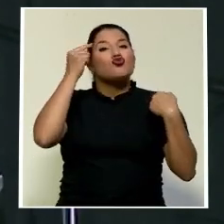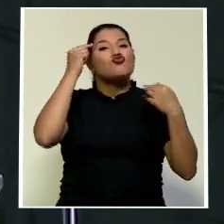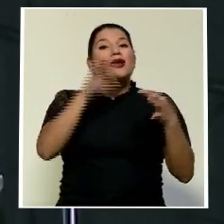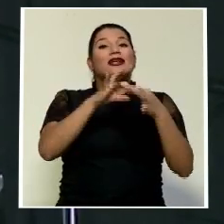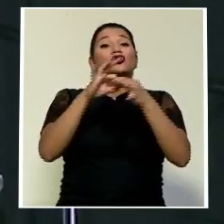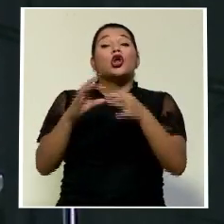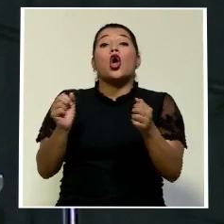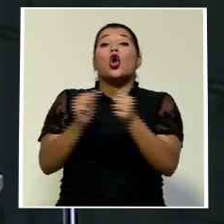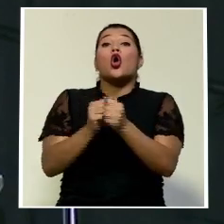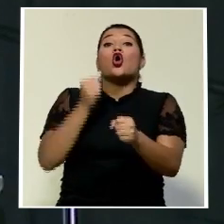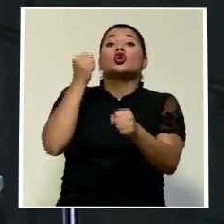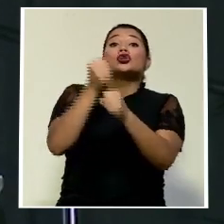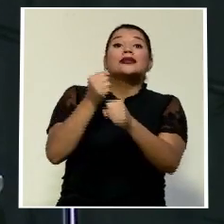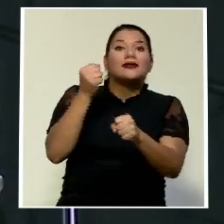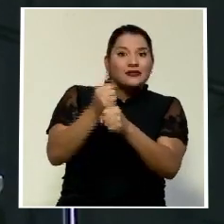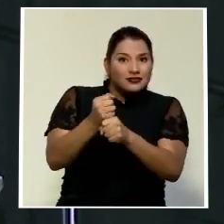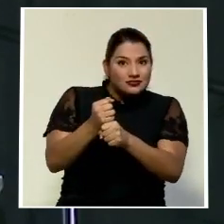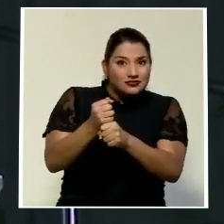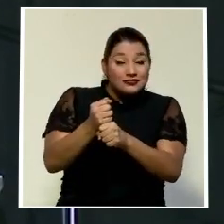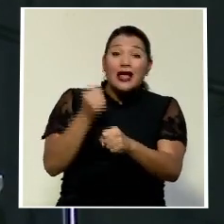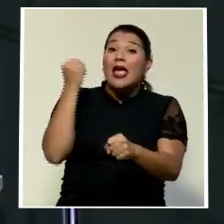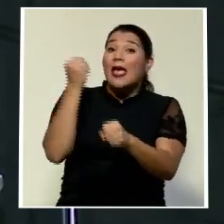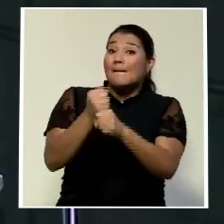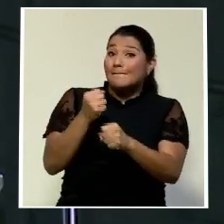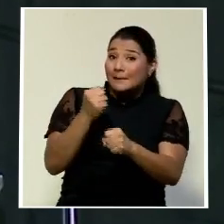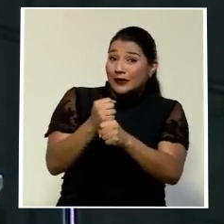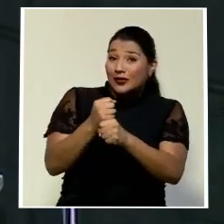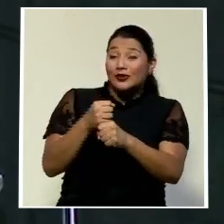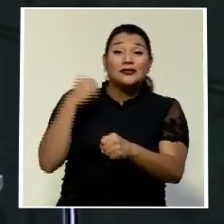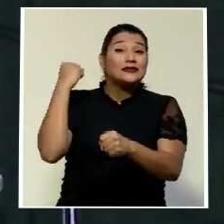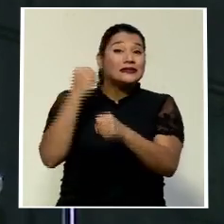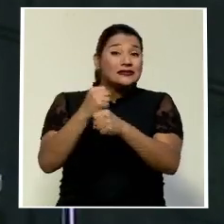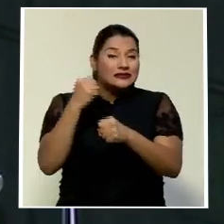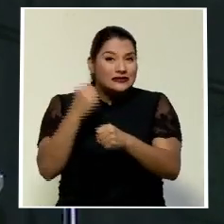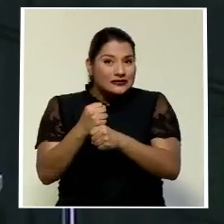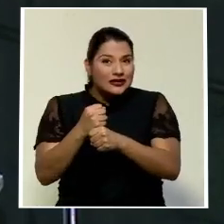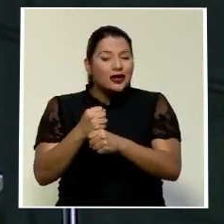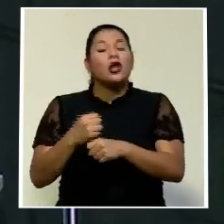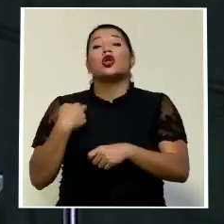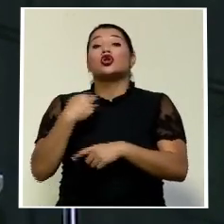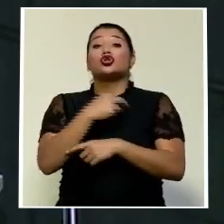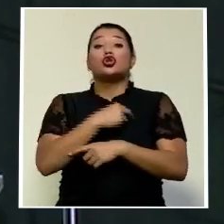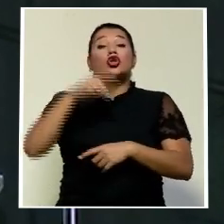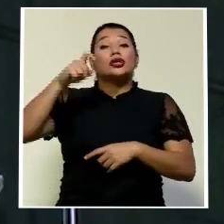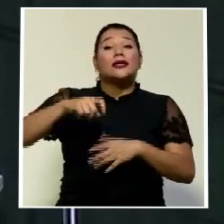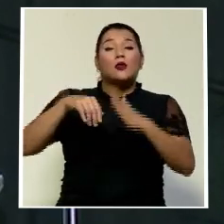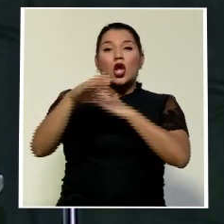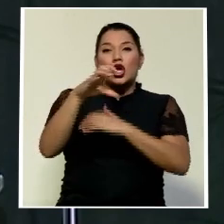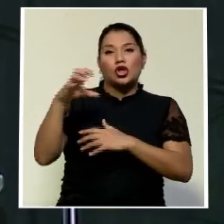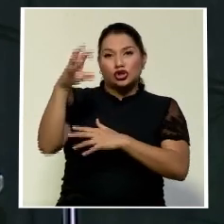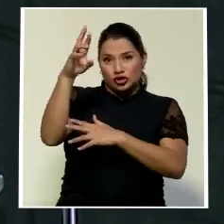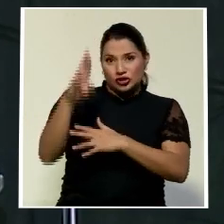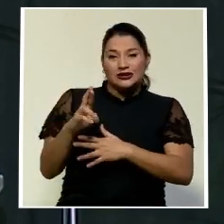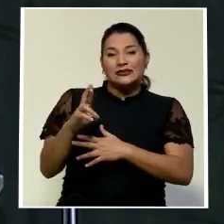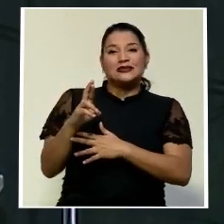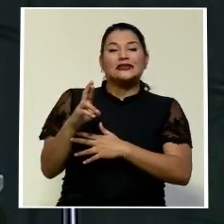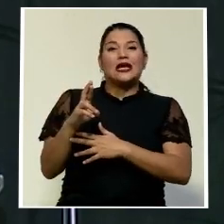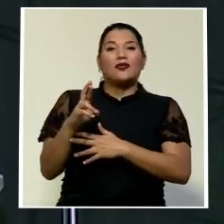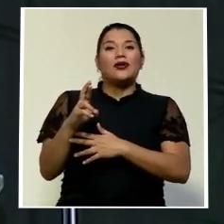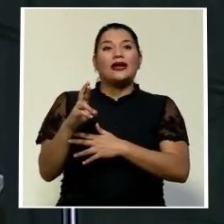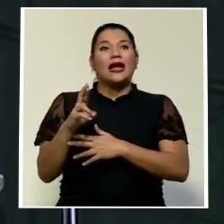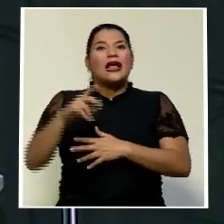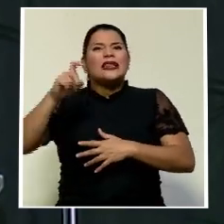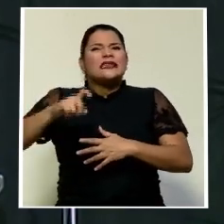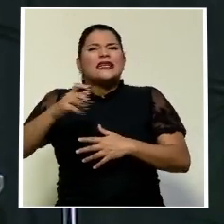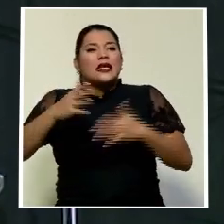empleo, lo que necesitamos en Costa Rica, incluyendo el impulso al empleo